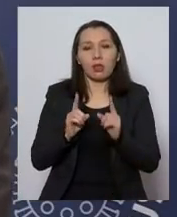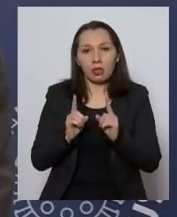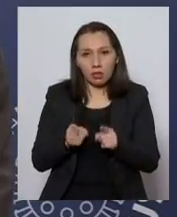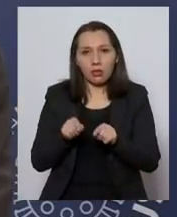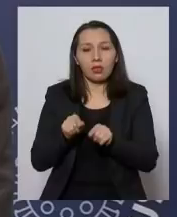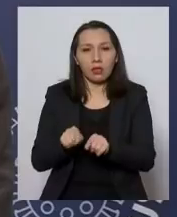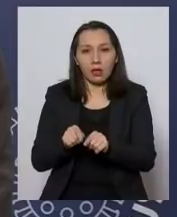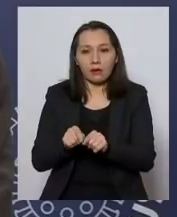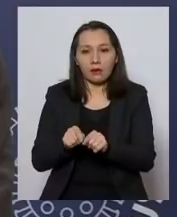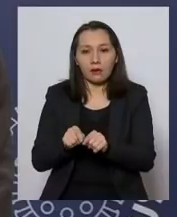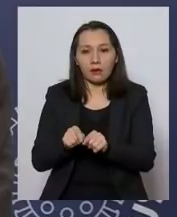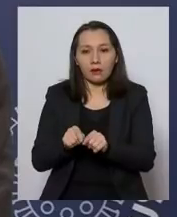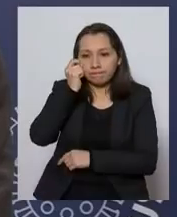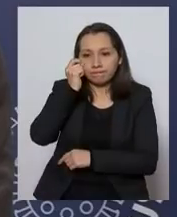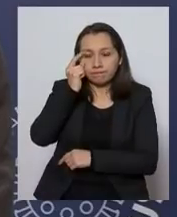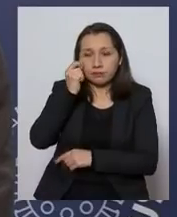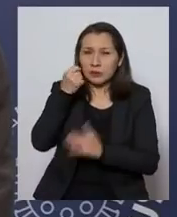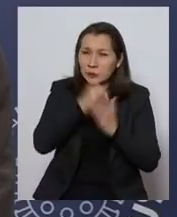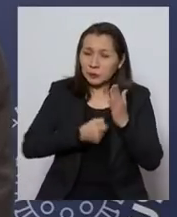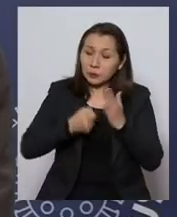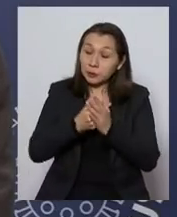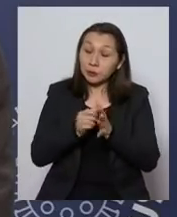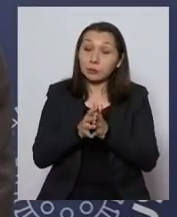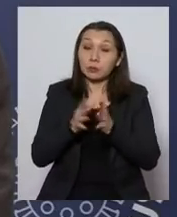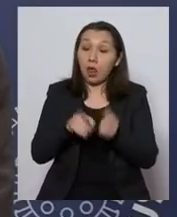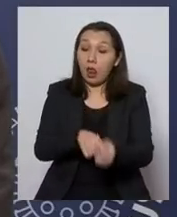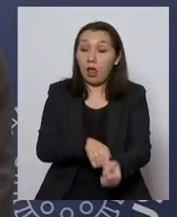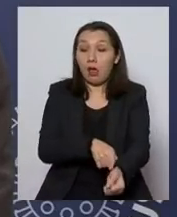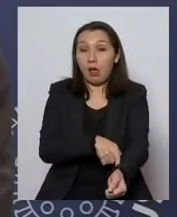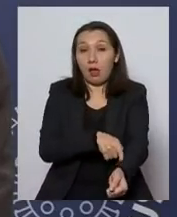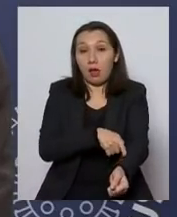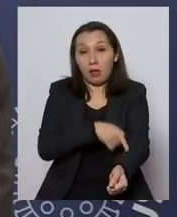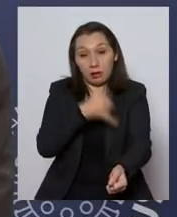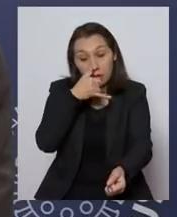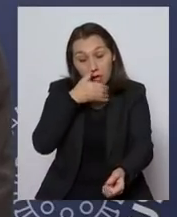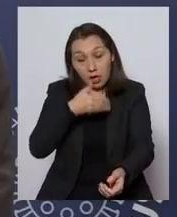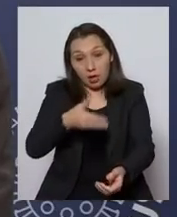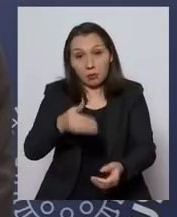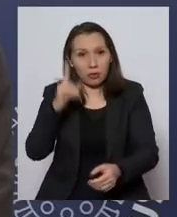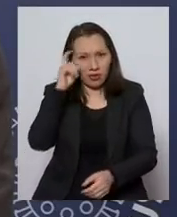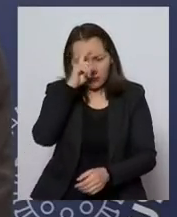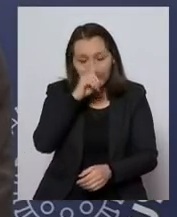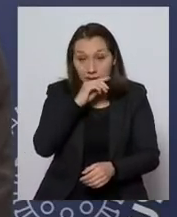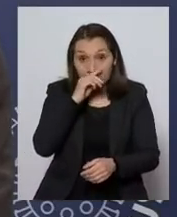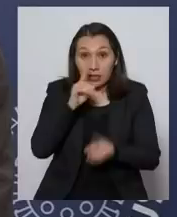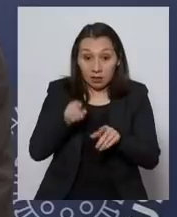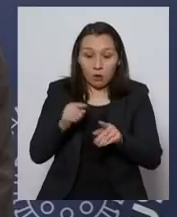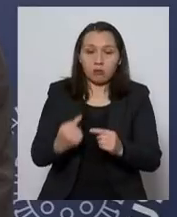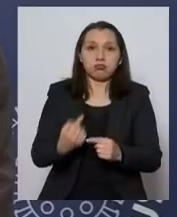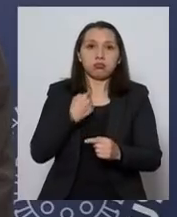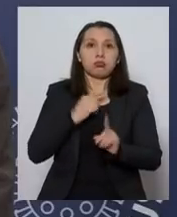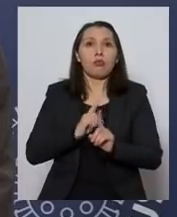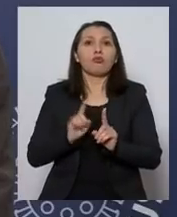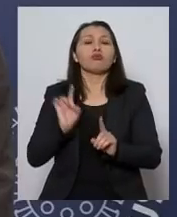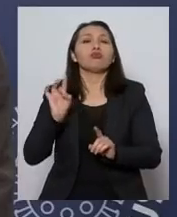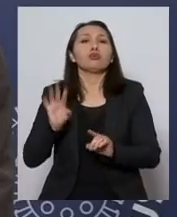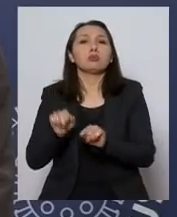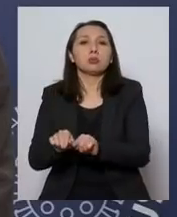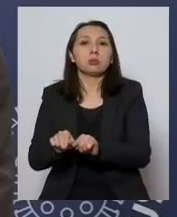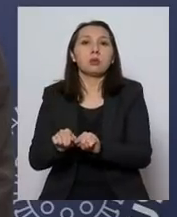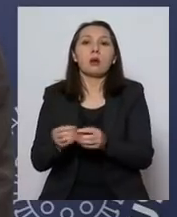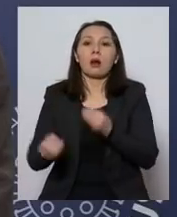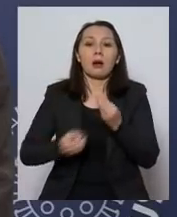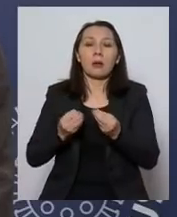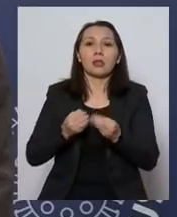que entender que esta pelea va a ser mucho más larga, mucho más difícil y va a afectar no solo, como